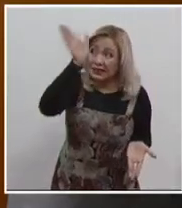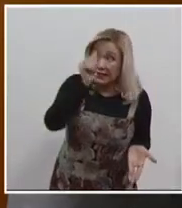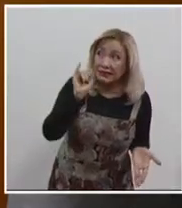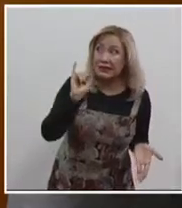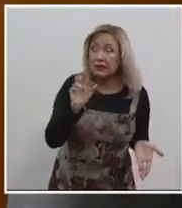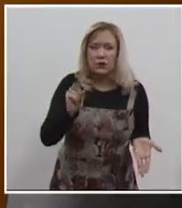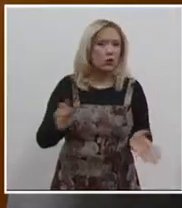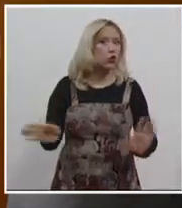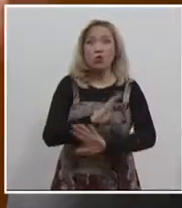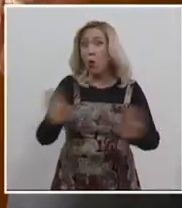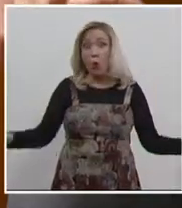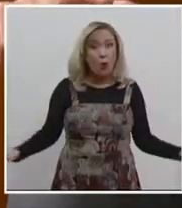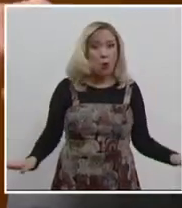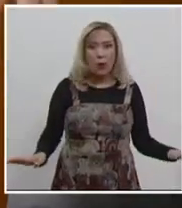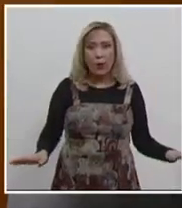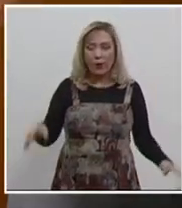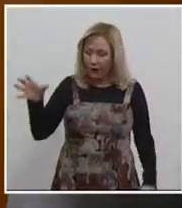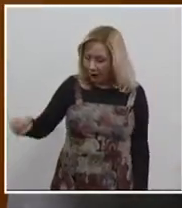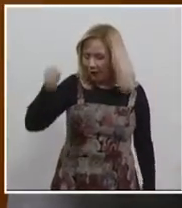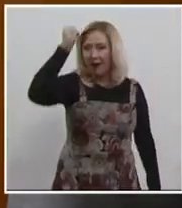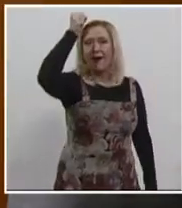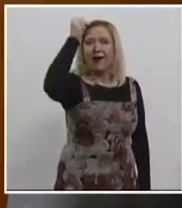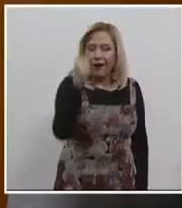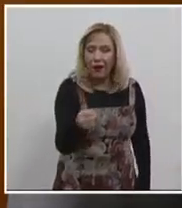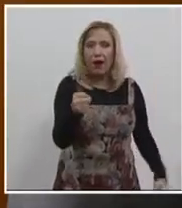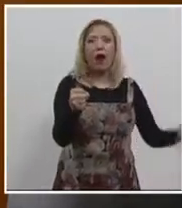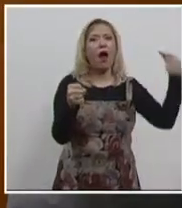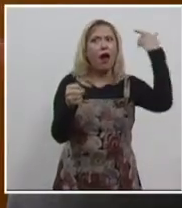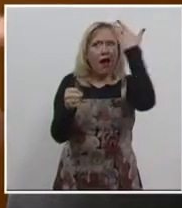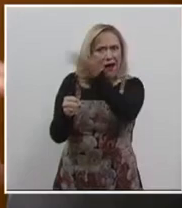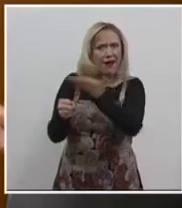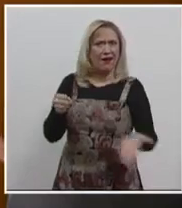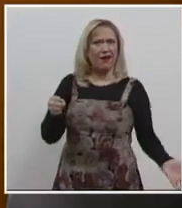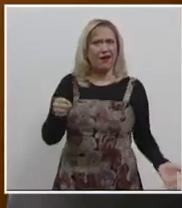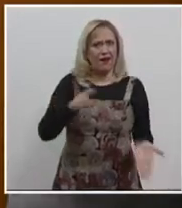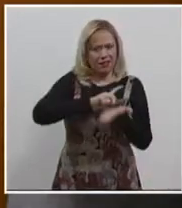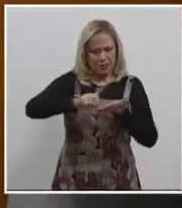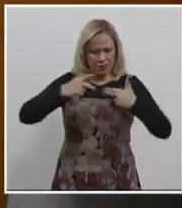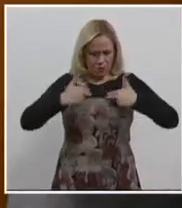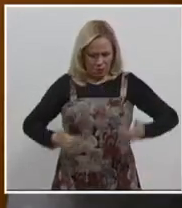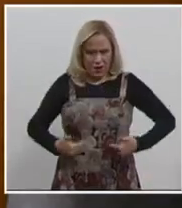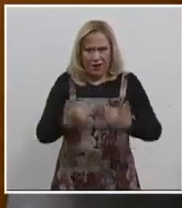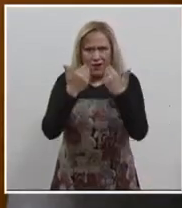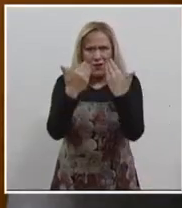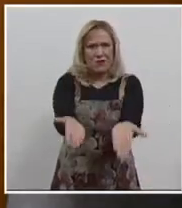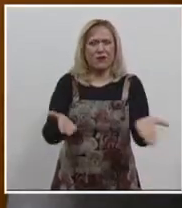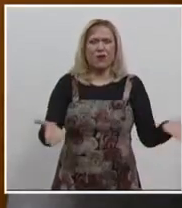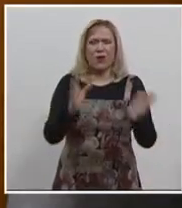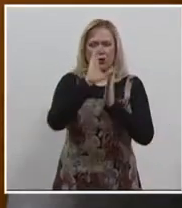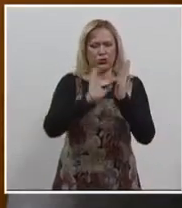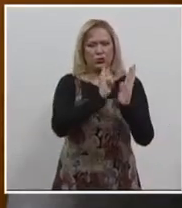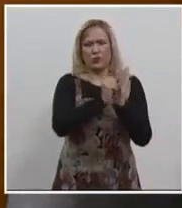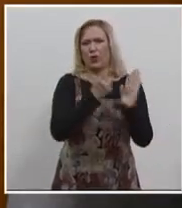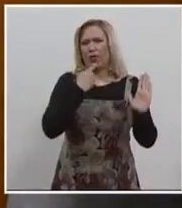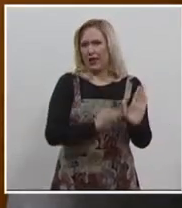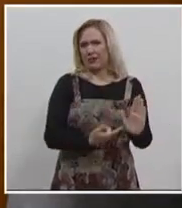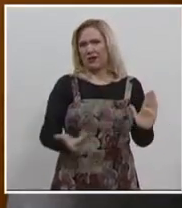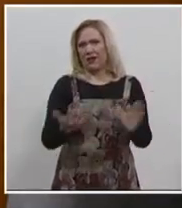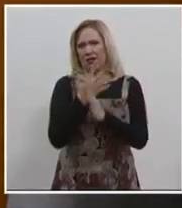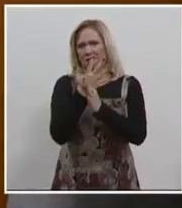nombrar. Porque la figura ahí está, garantiza derechos humanos, y aunque no los garantizara, la Constitución lo previene.